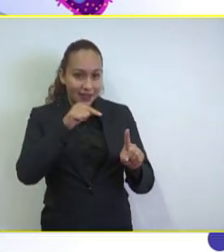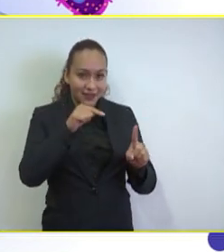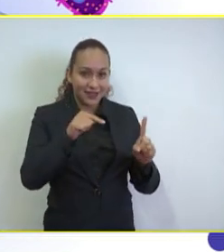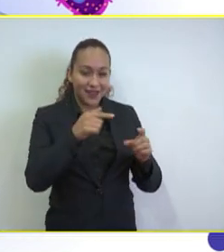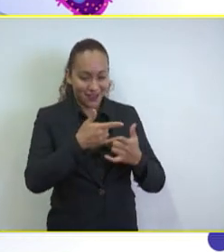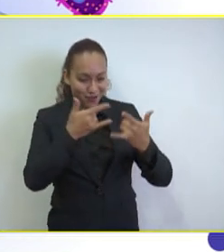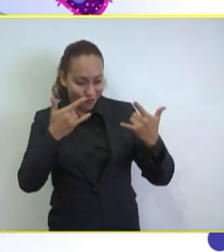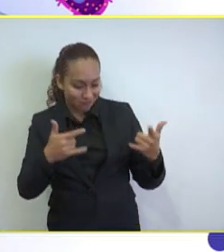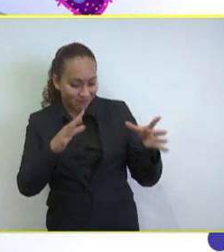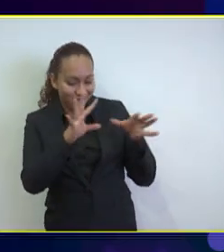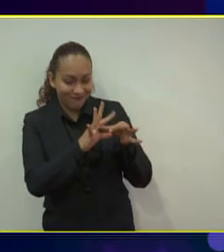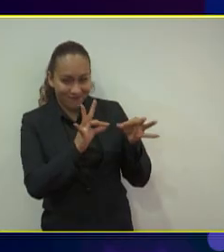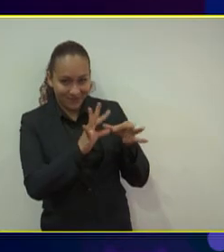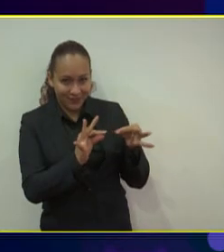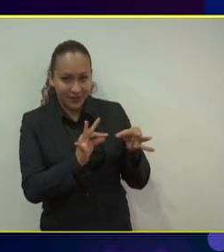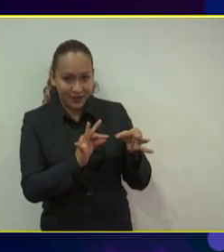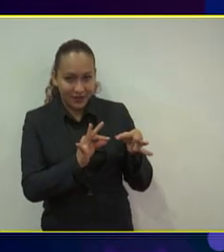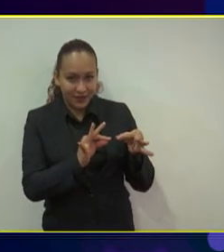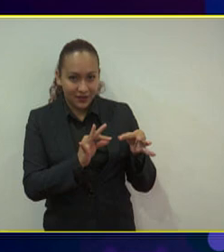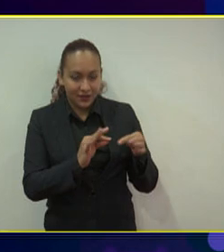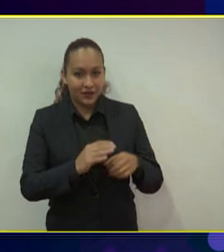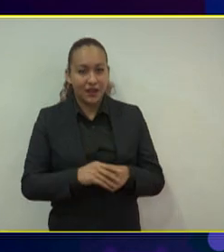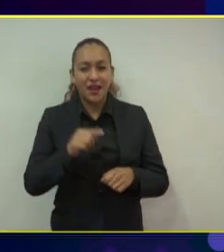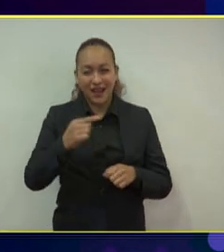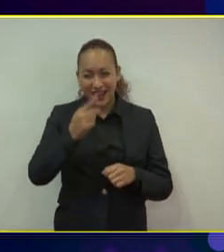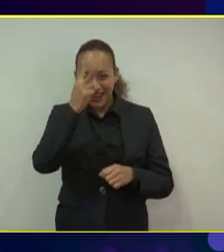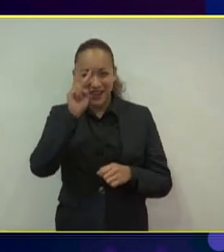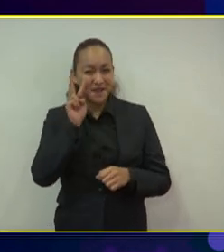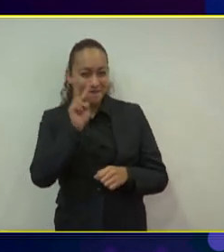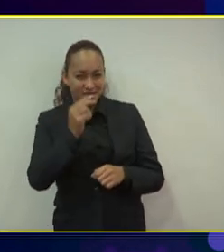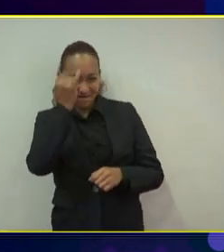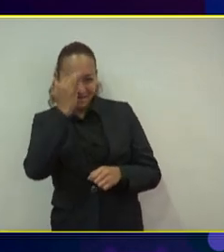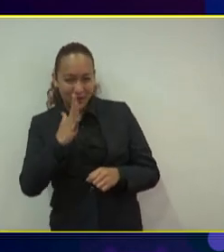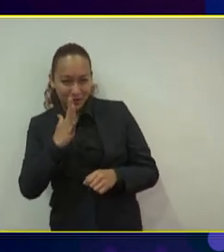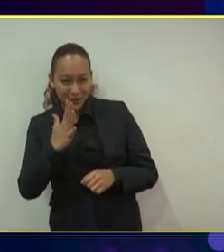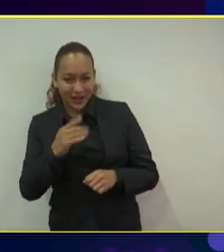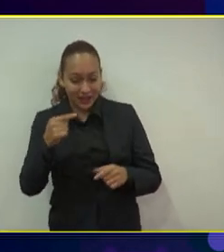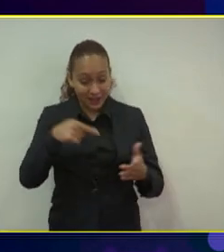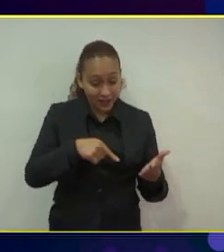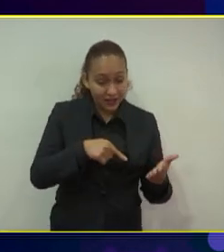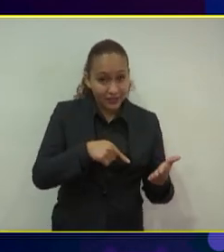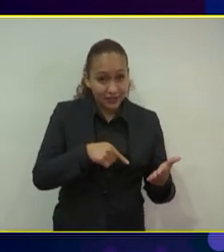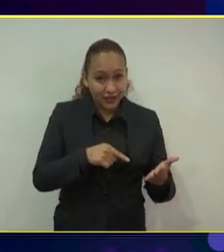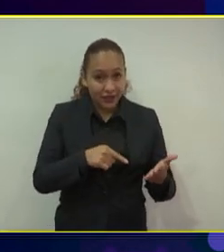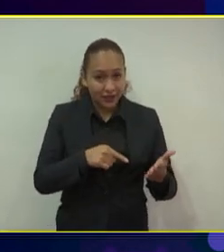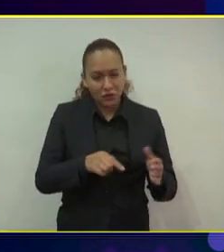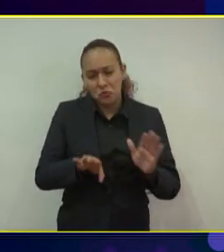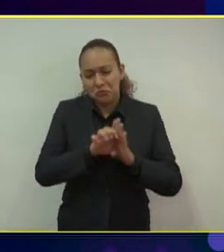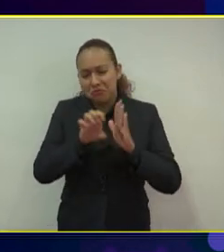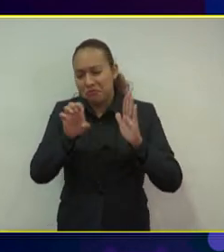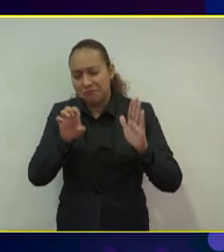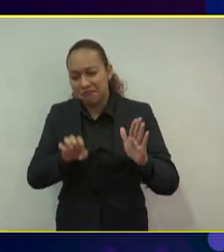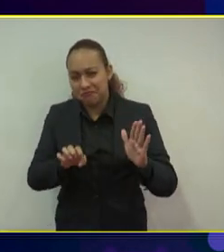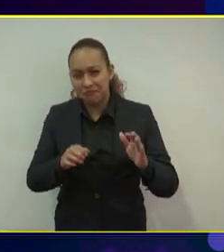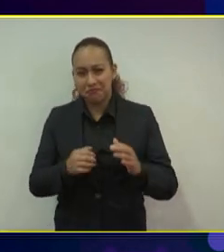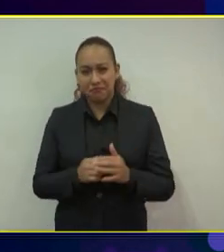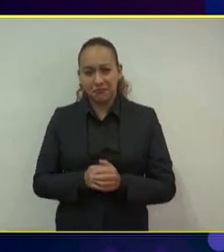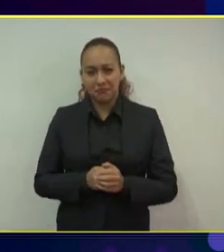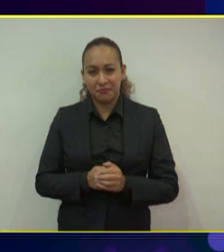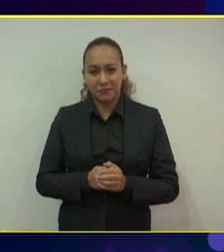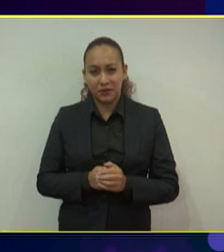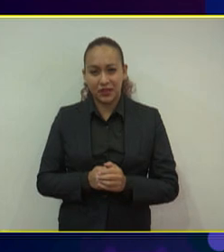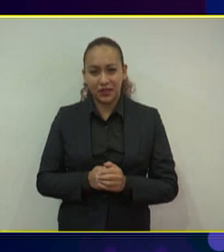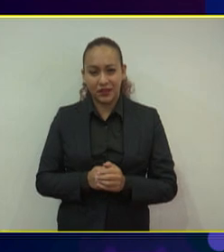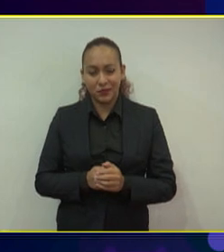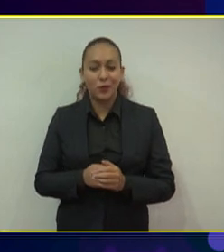narrativa. Estas son algunas de los escenarios que aparecen dentro de la narrativa. Están desde cómo se